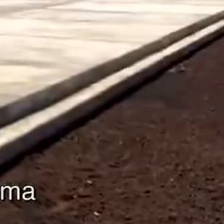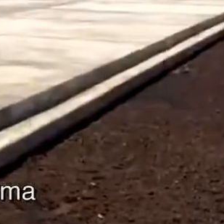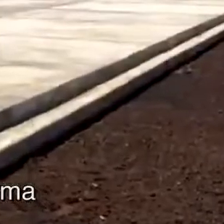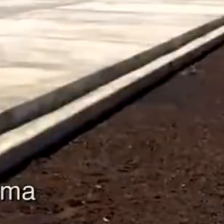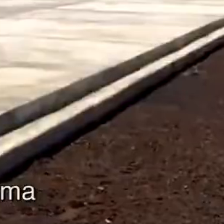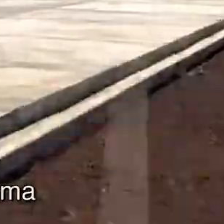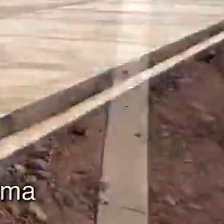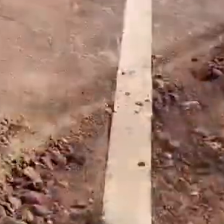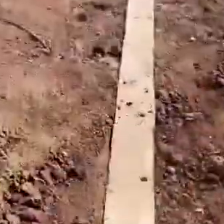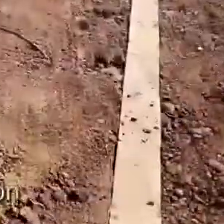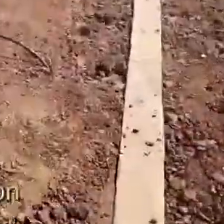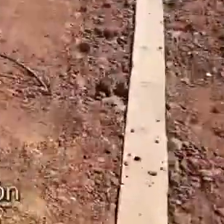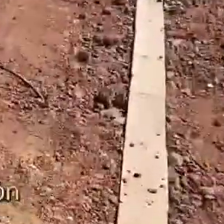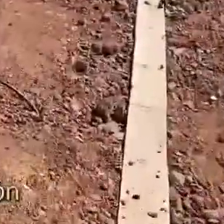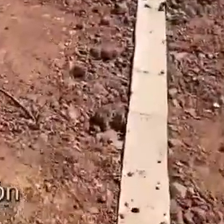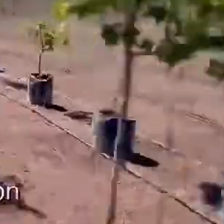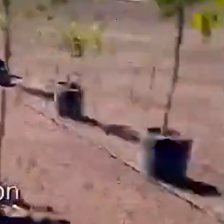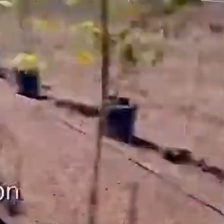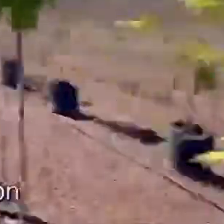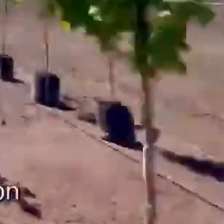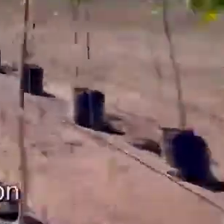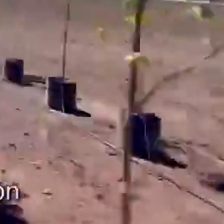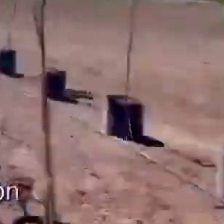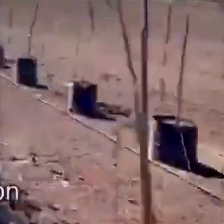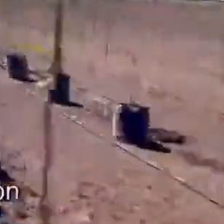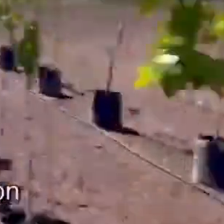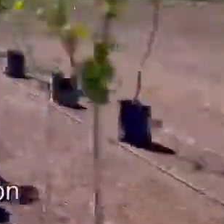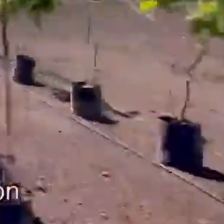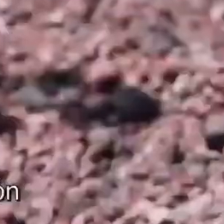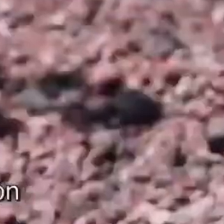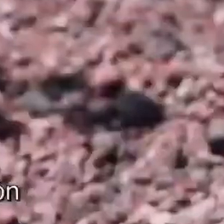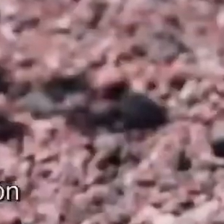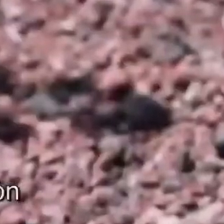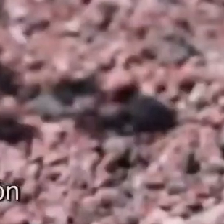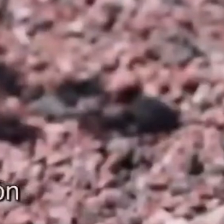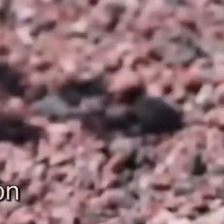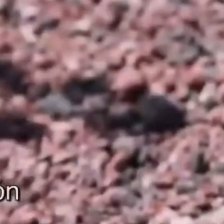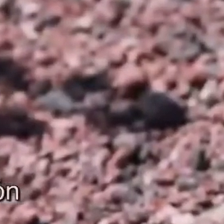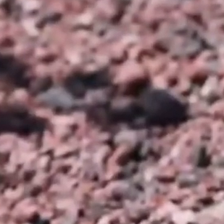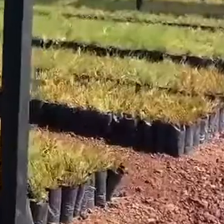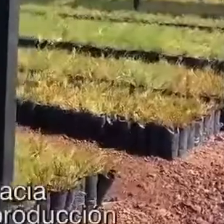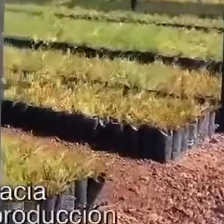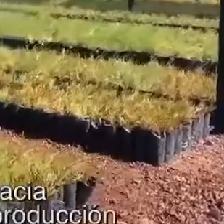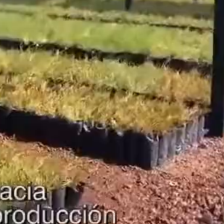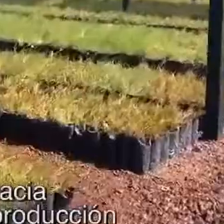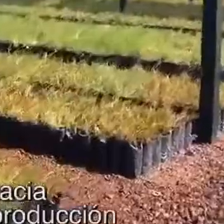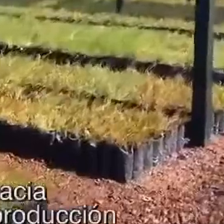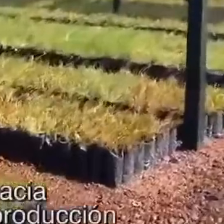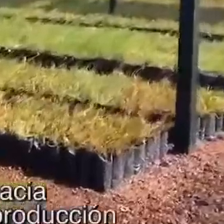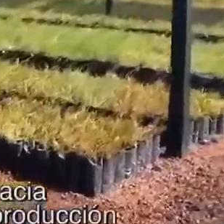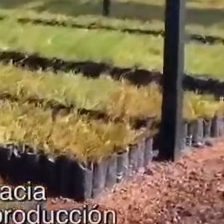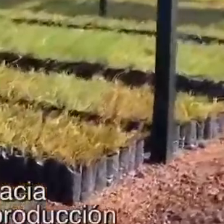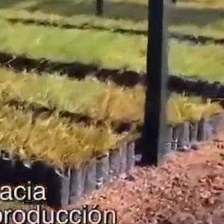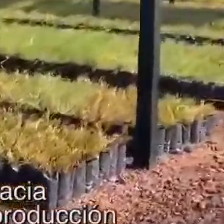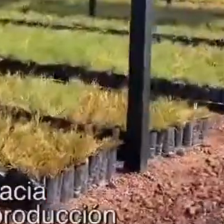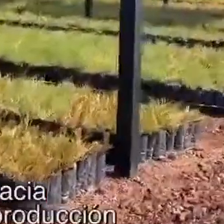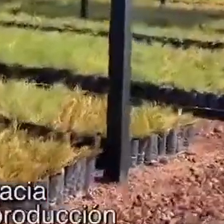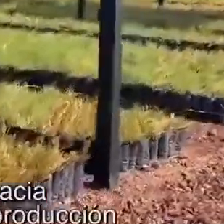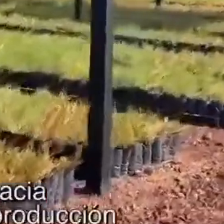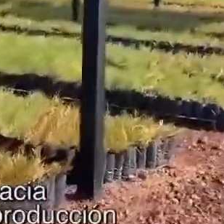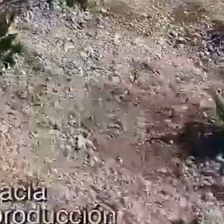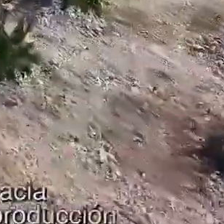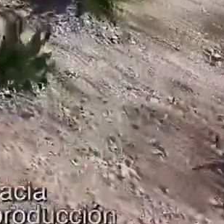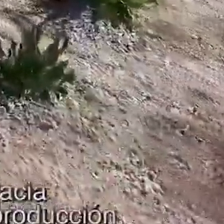el manejo de composta. Asimismo, se lleva a cabo la colocación del sistema de riego por goteo. También se hizo el traslado de plantas hacia